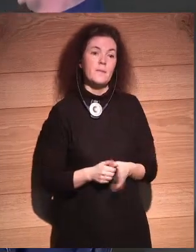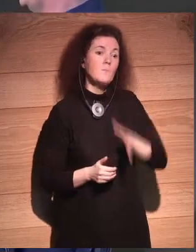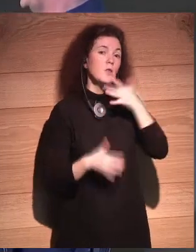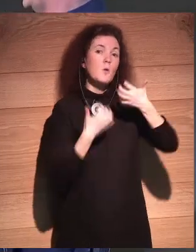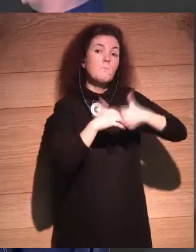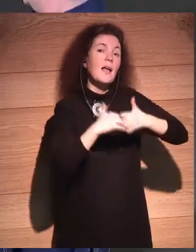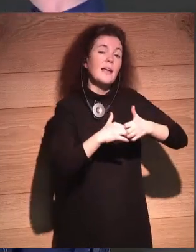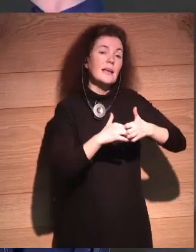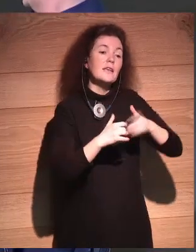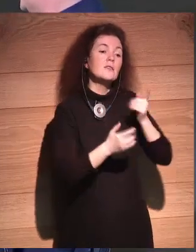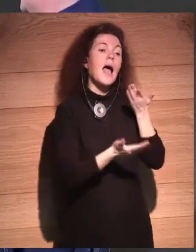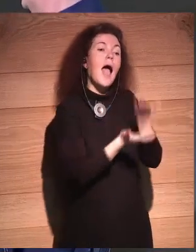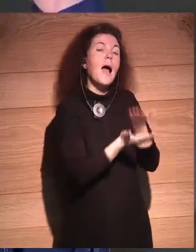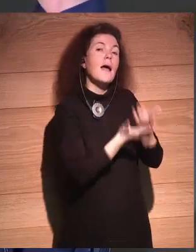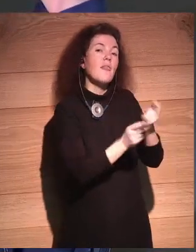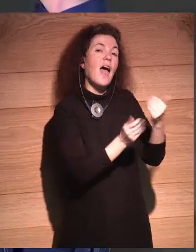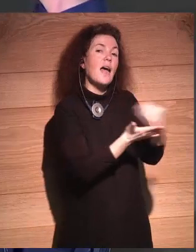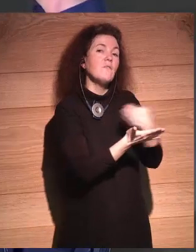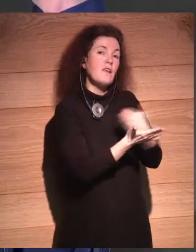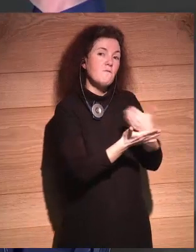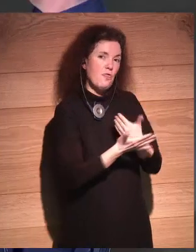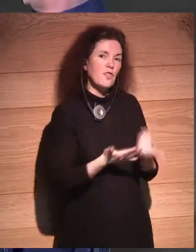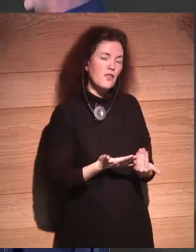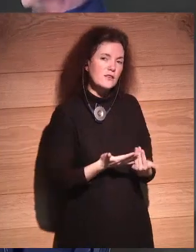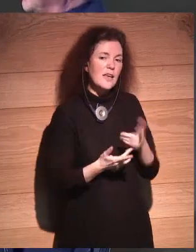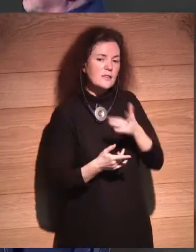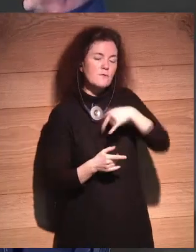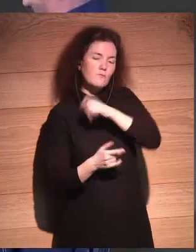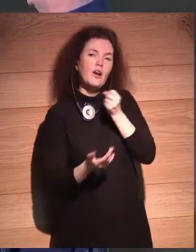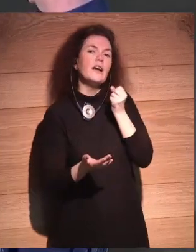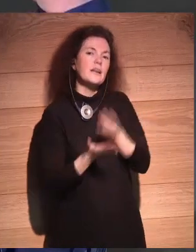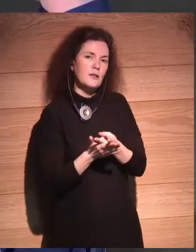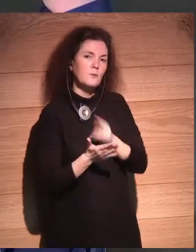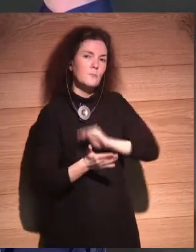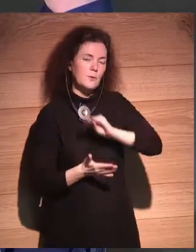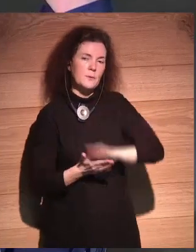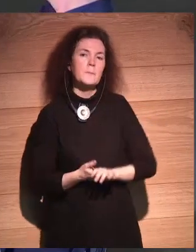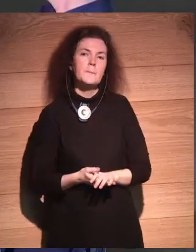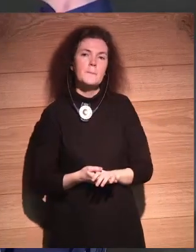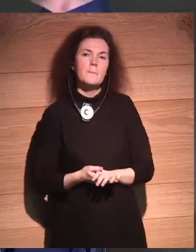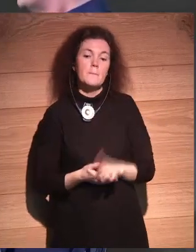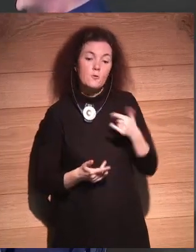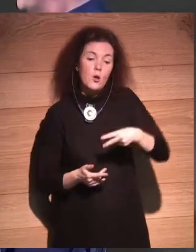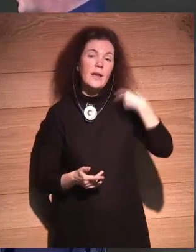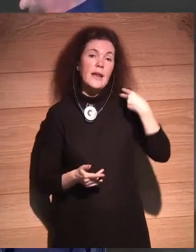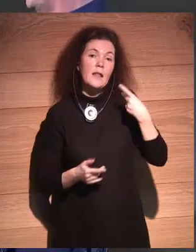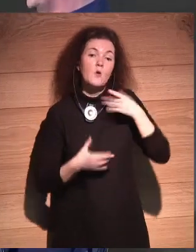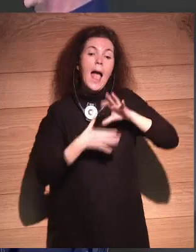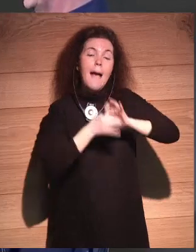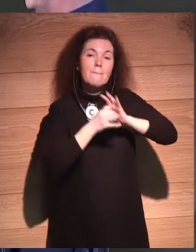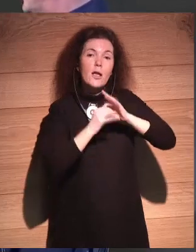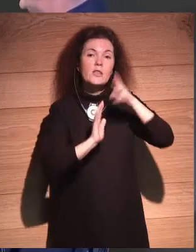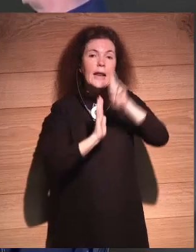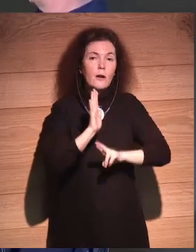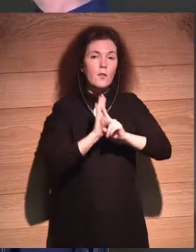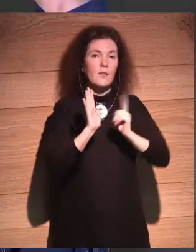Porque las máquinas son las que aportan dinero. Y esto, por supuesto, es nuestro gran reto. Yo, en general, no soy tan amigo de la